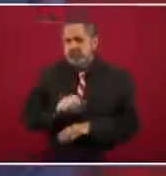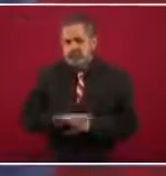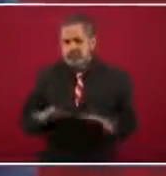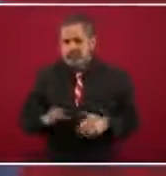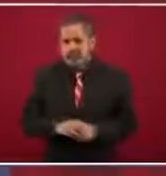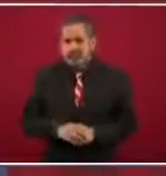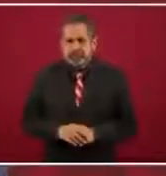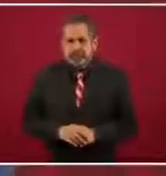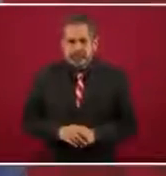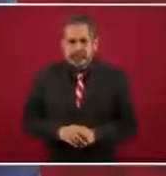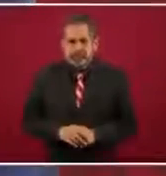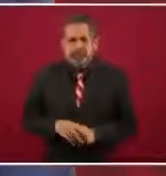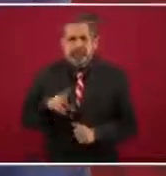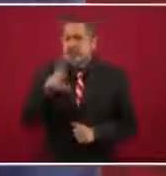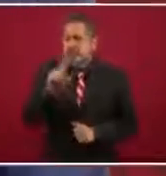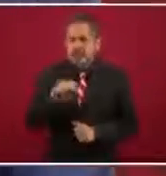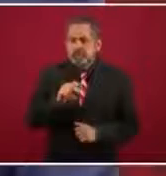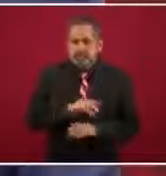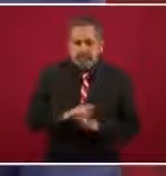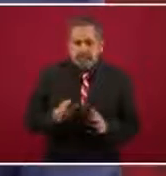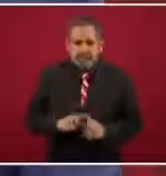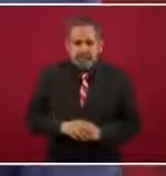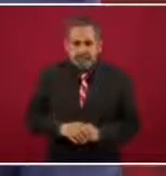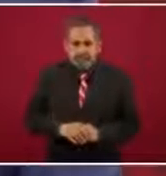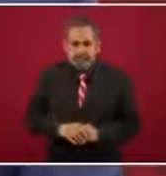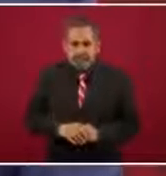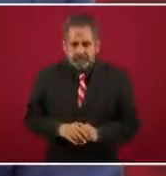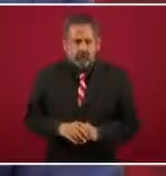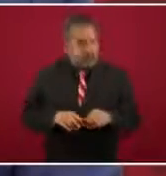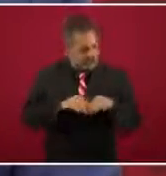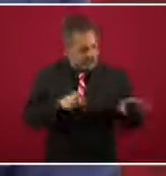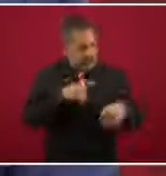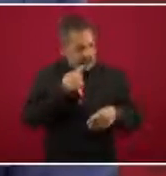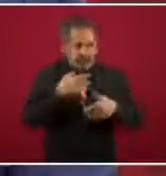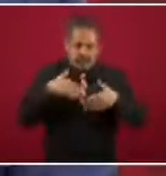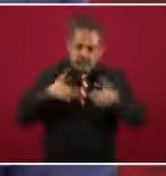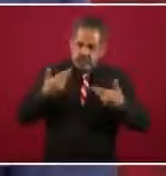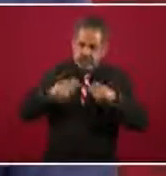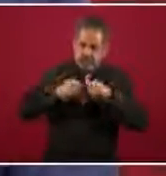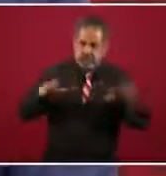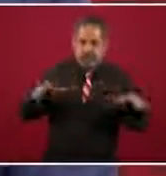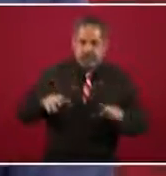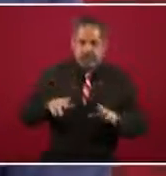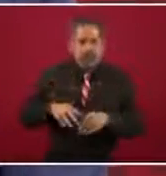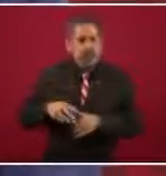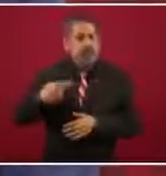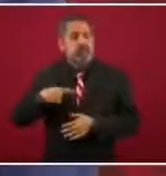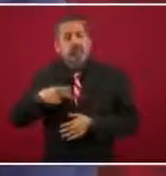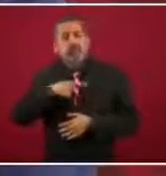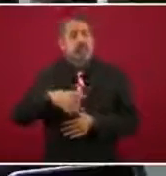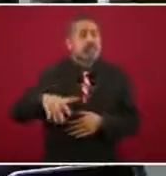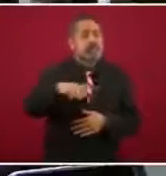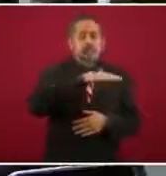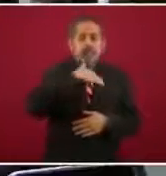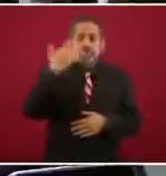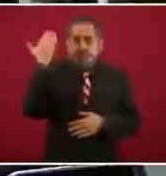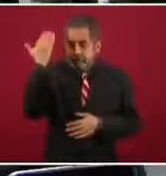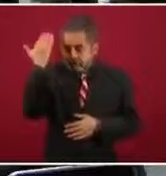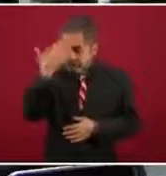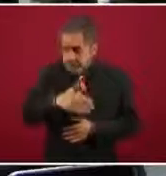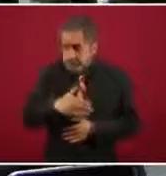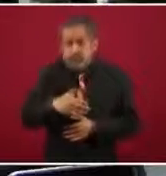Entonces, no está mal que se ventile aquí y que la gente,